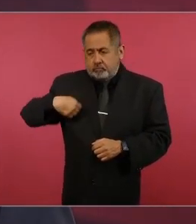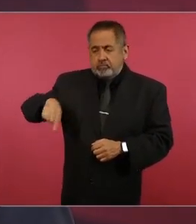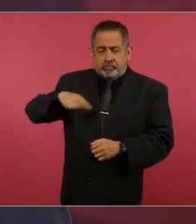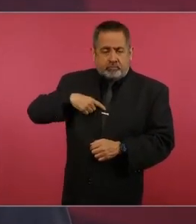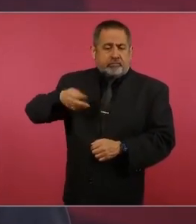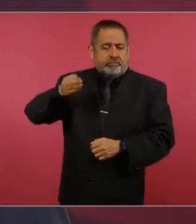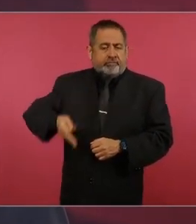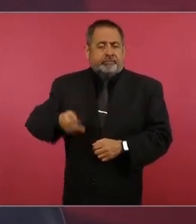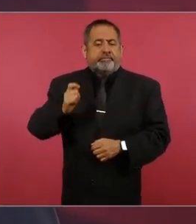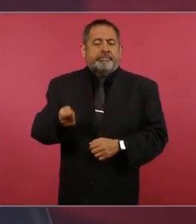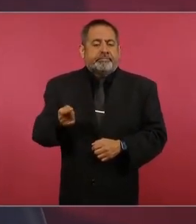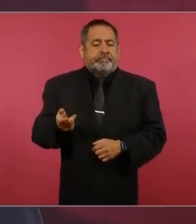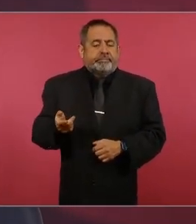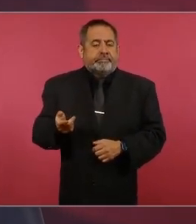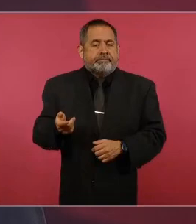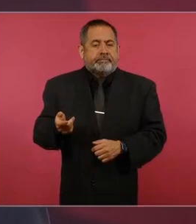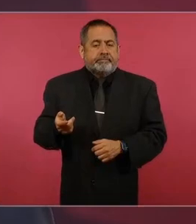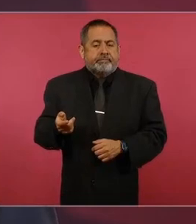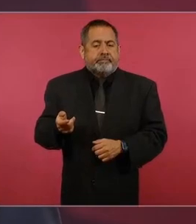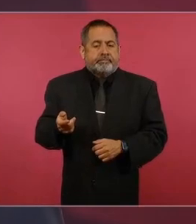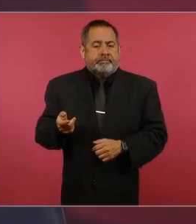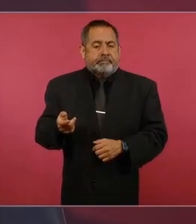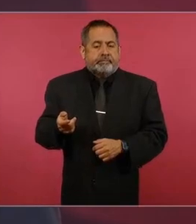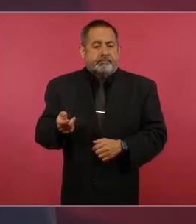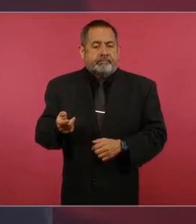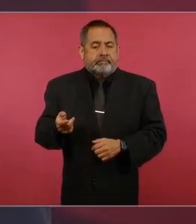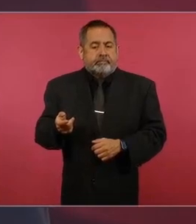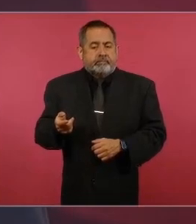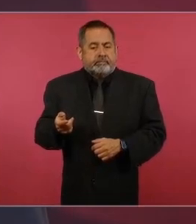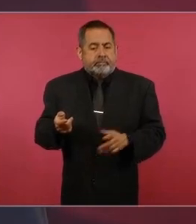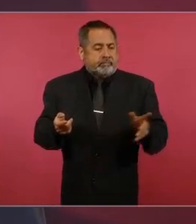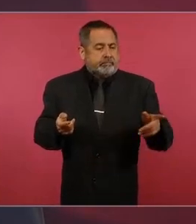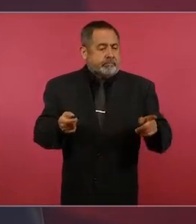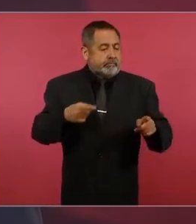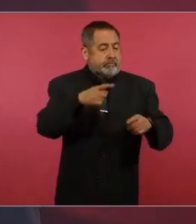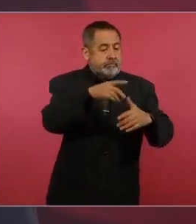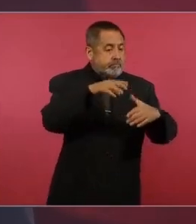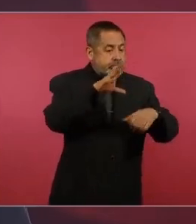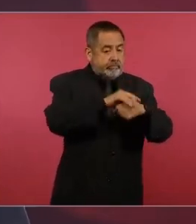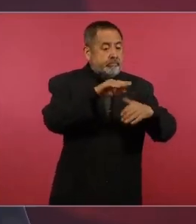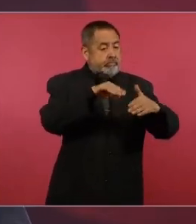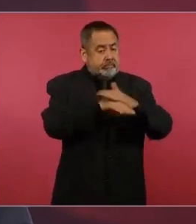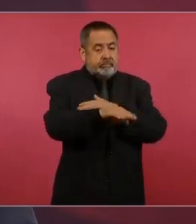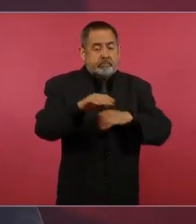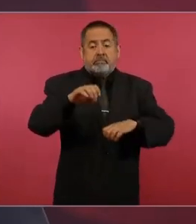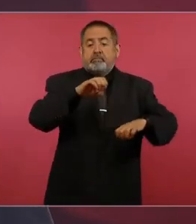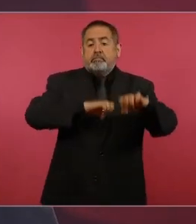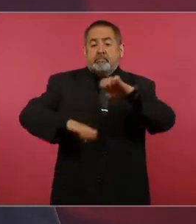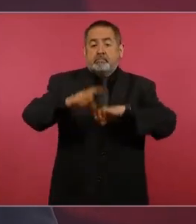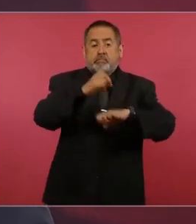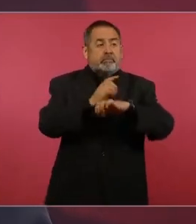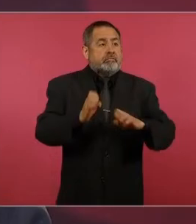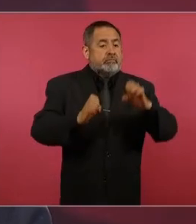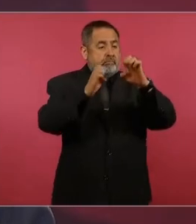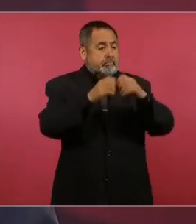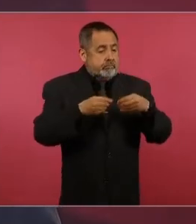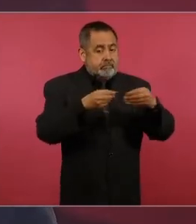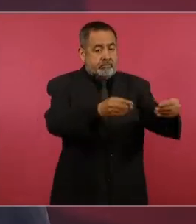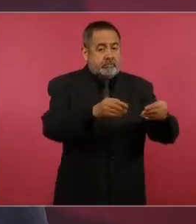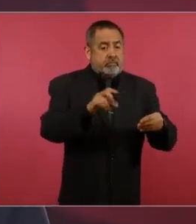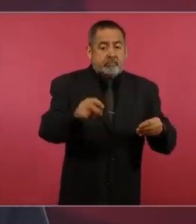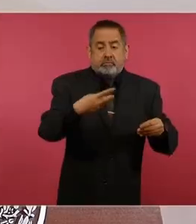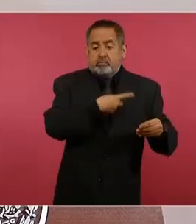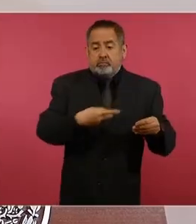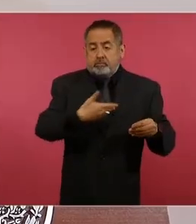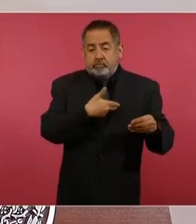aceptáramos que entraran a la embajada o que nosotros les entregáramos al vicepresidente.